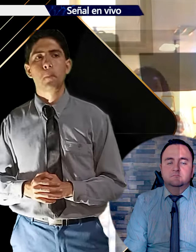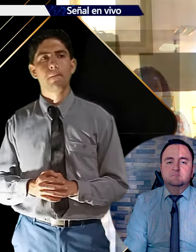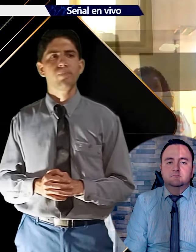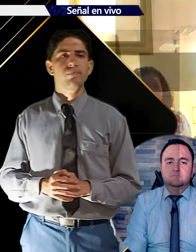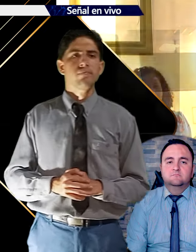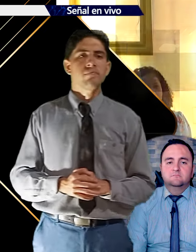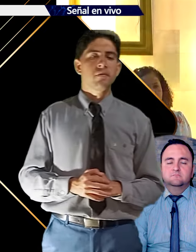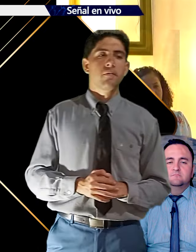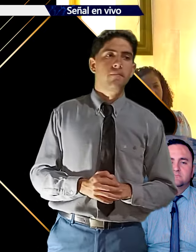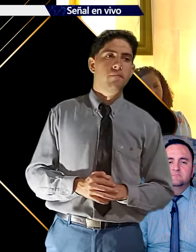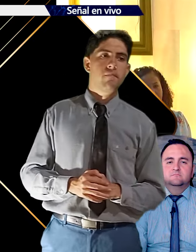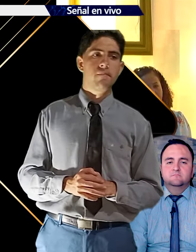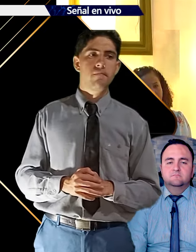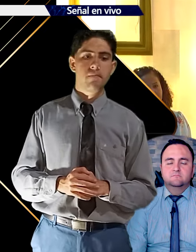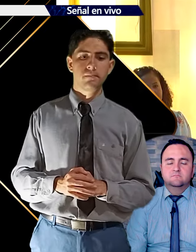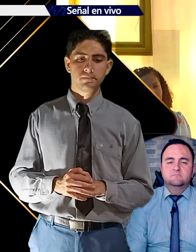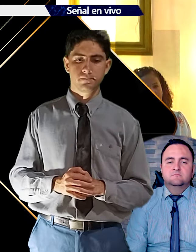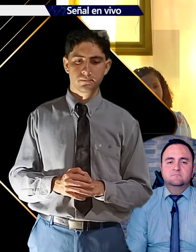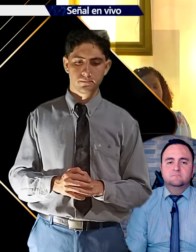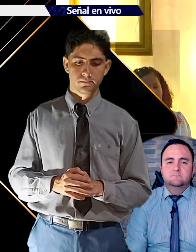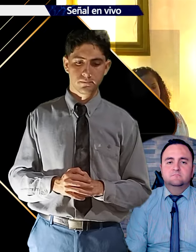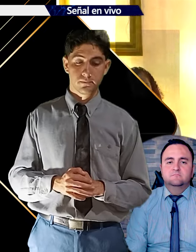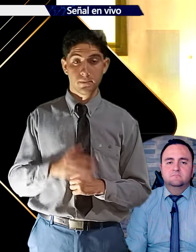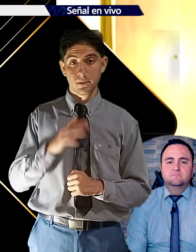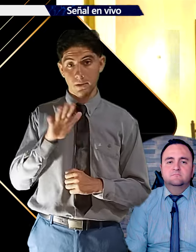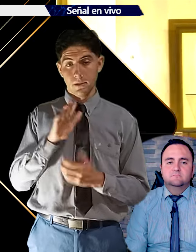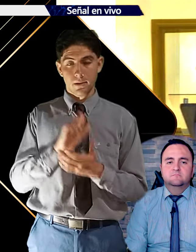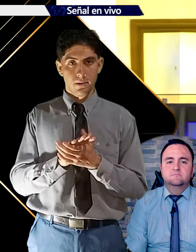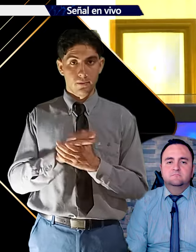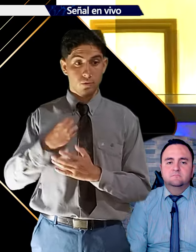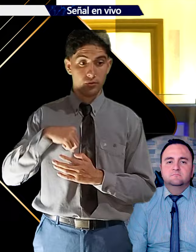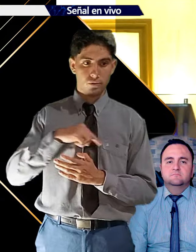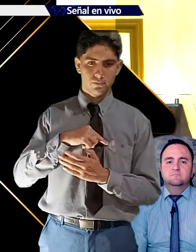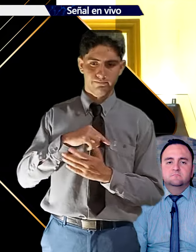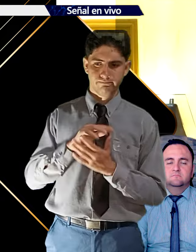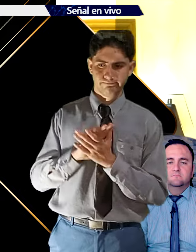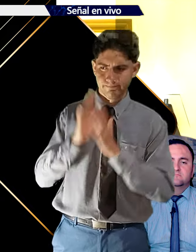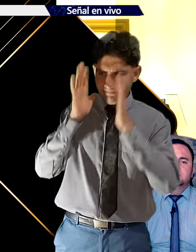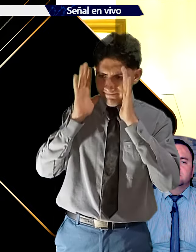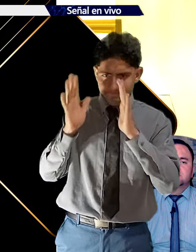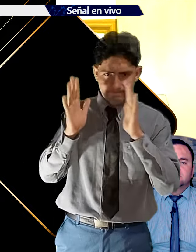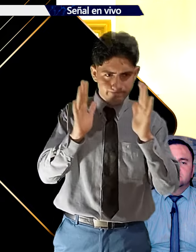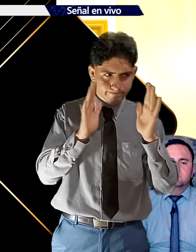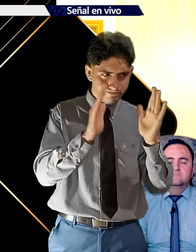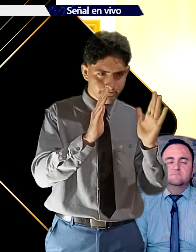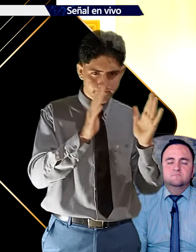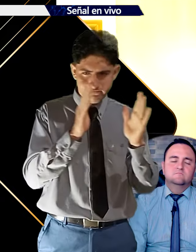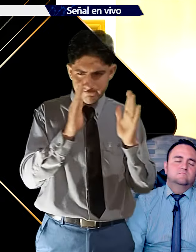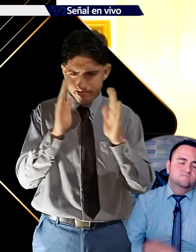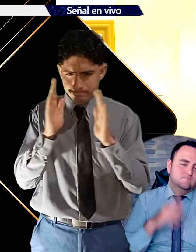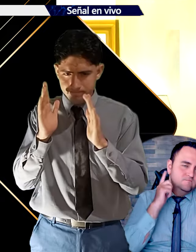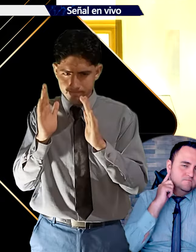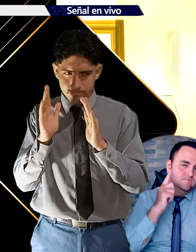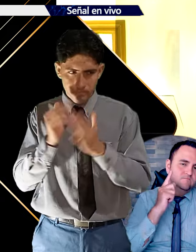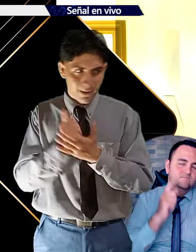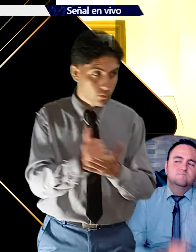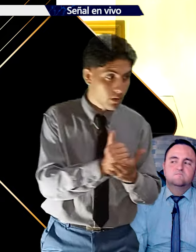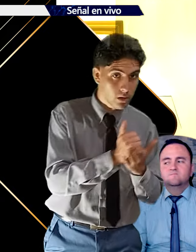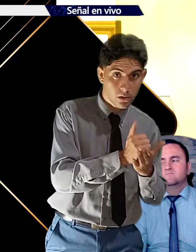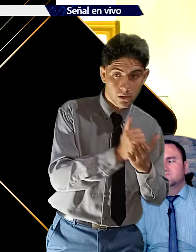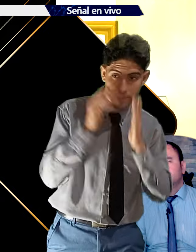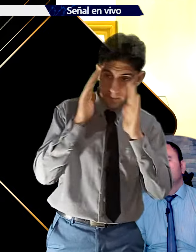Hay una ilustración, pero para que evites, hay un dicho por ahí, es mejor prevenir que